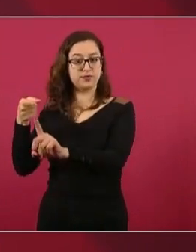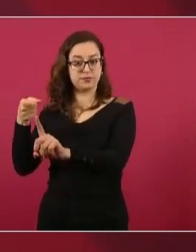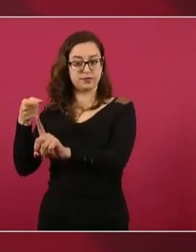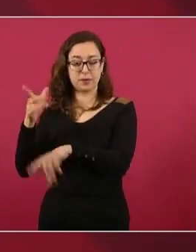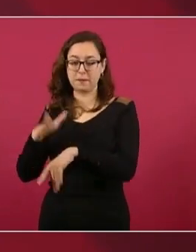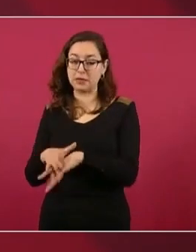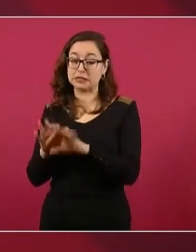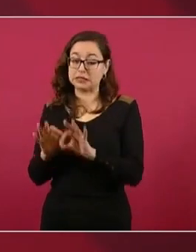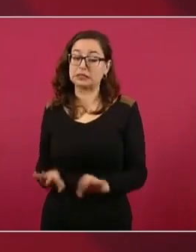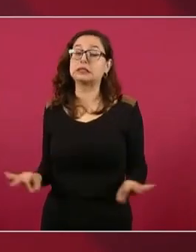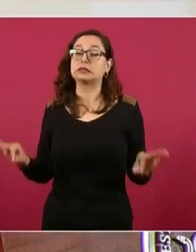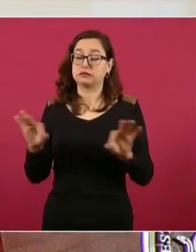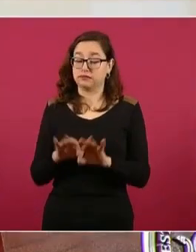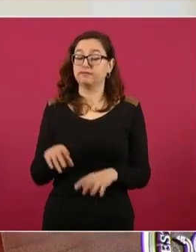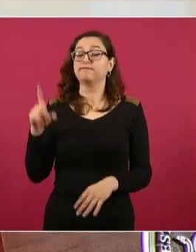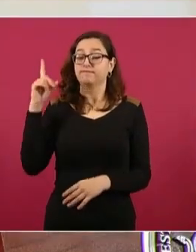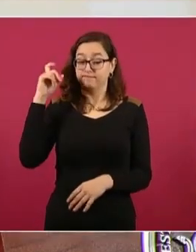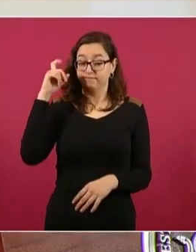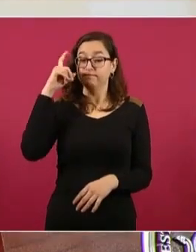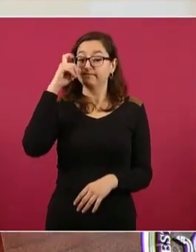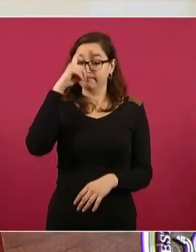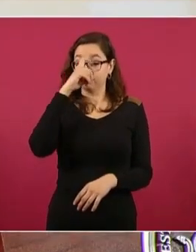Es un gran desafío,